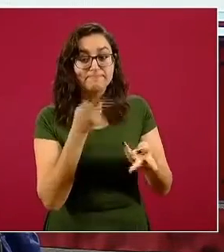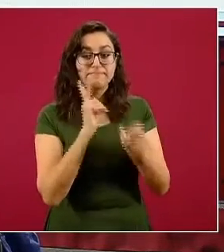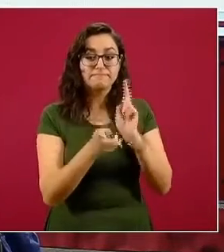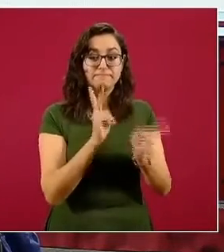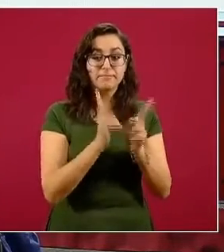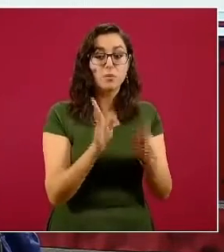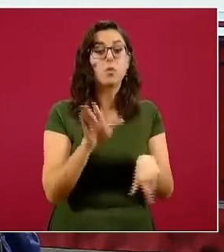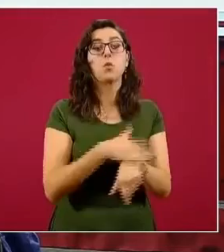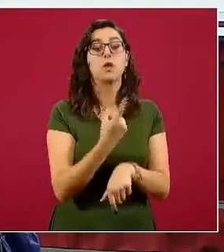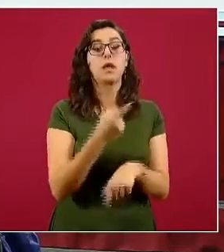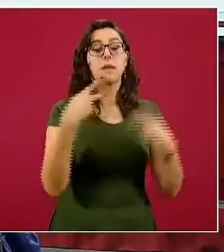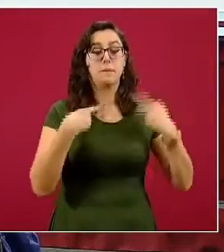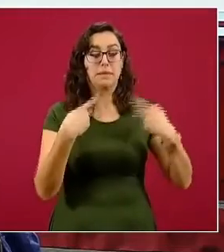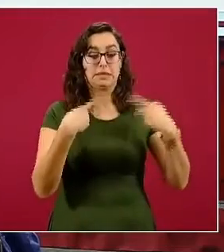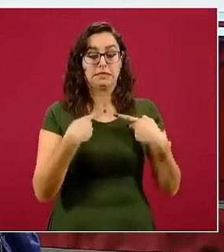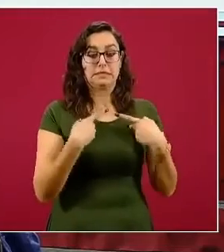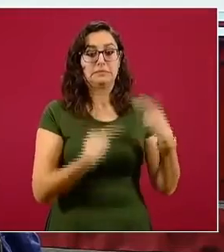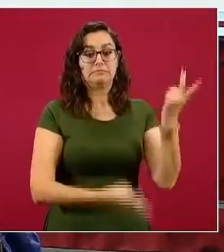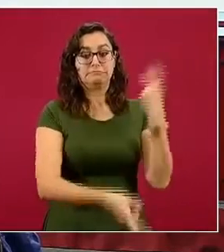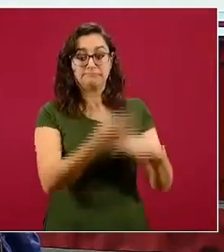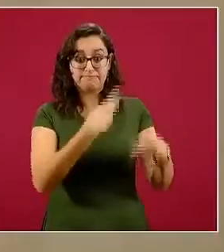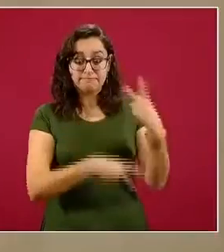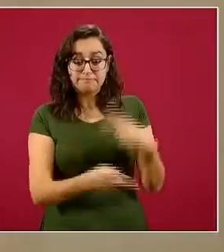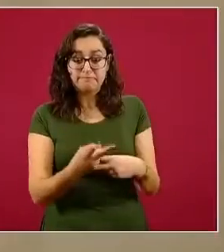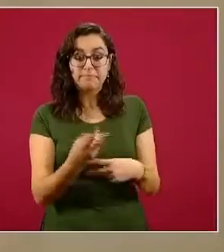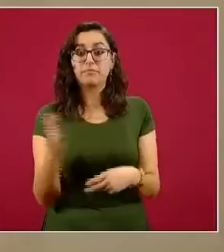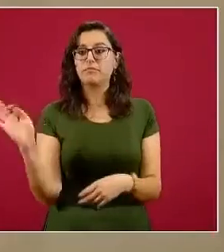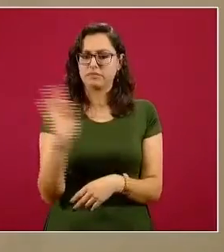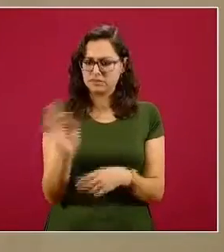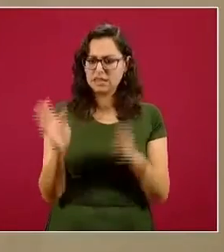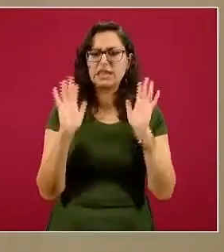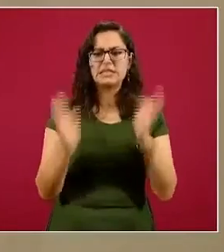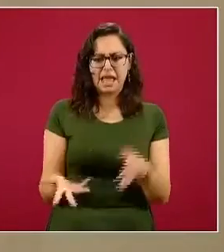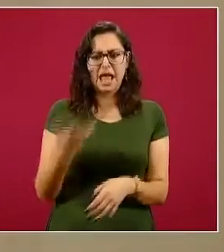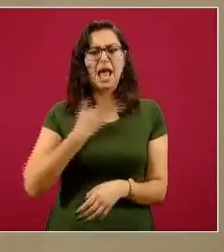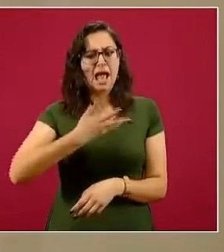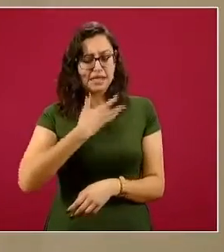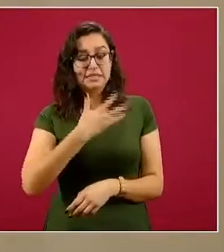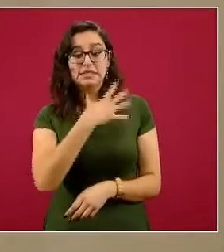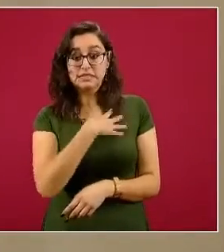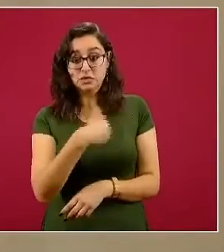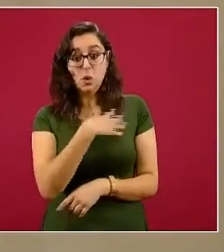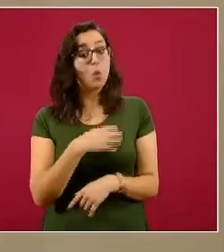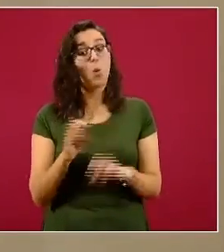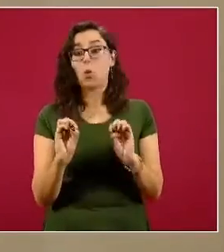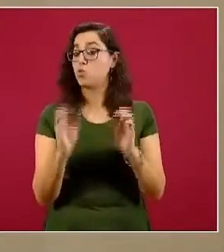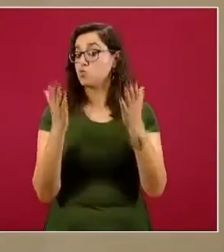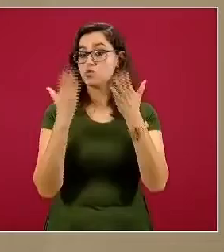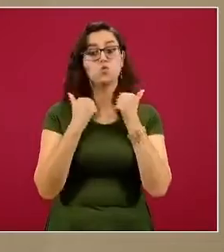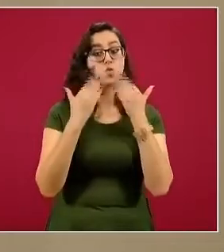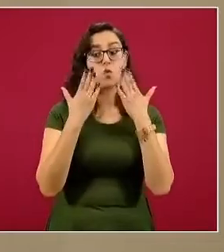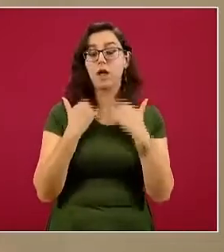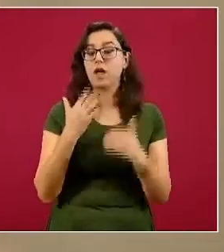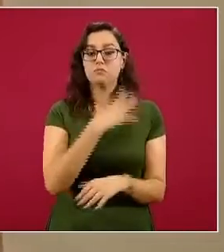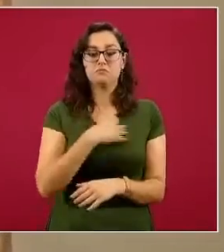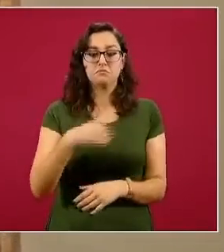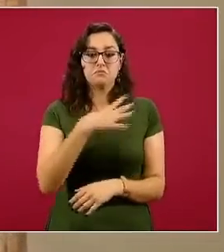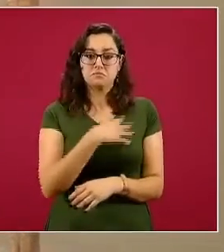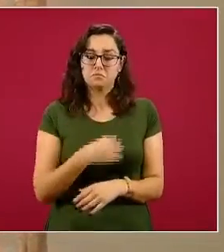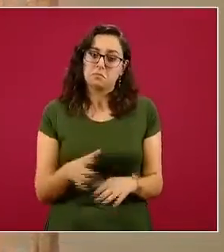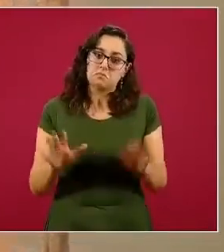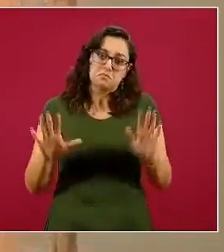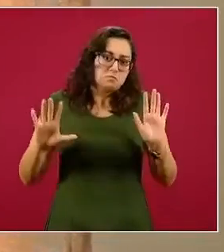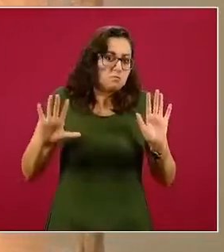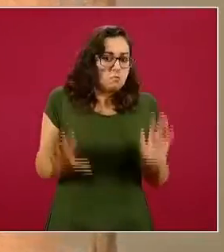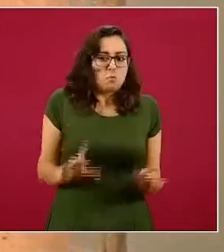el usuario que va a acudir puede ser que tenga hijos o que no tenga hijos. Estamos en la libertad o están